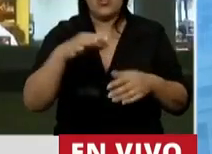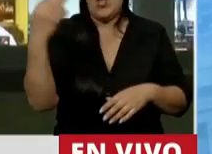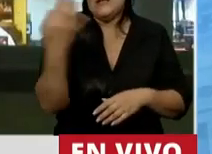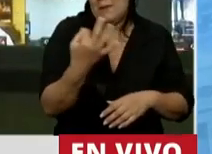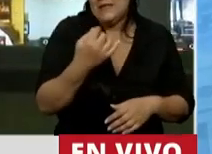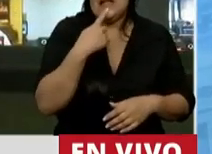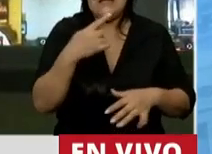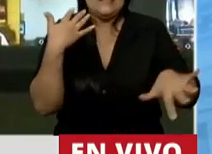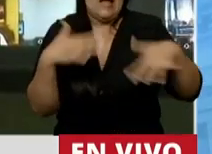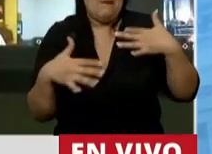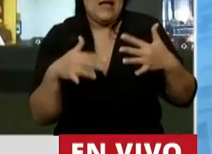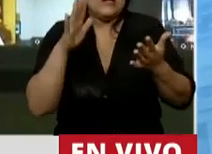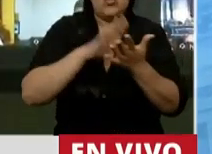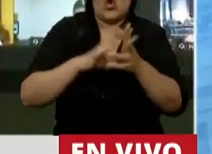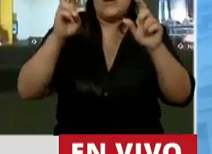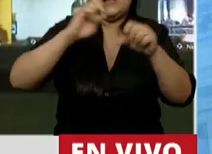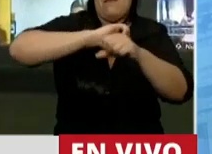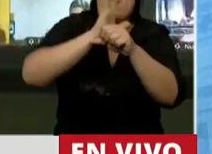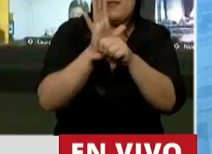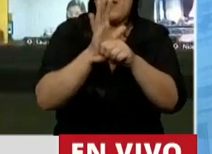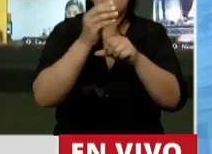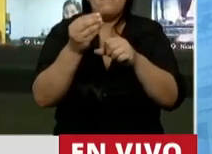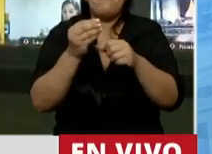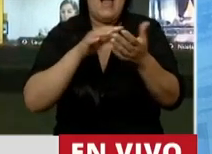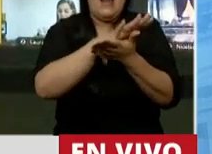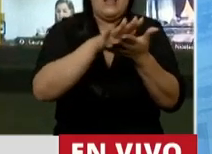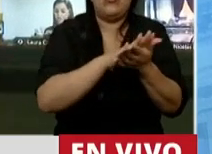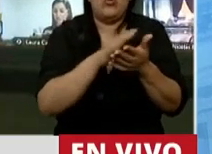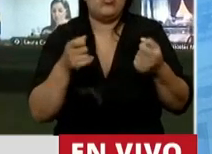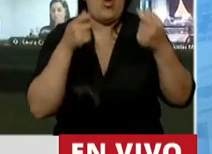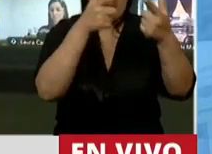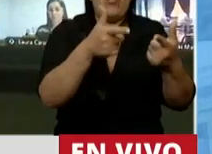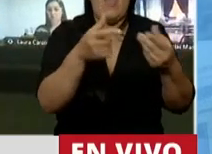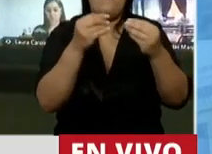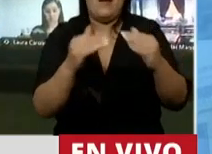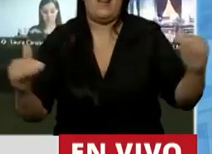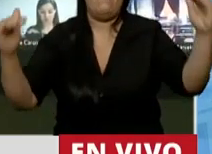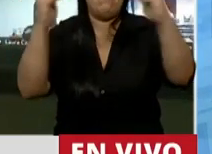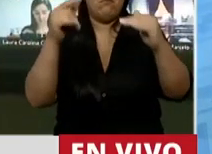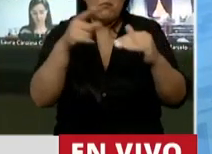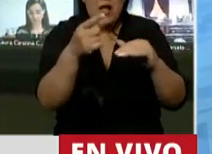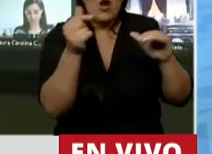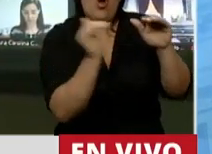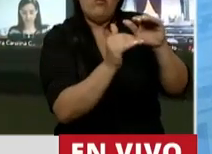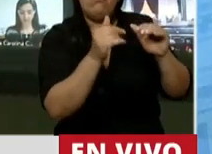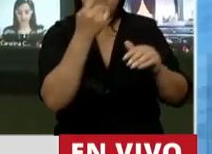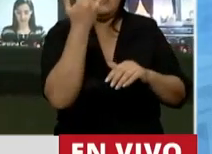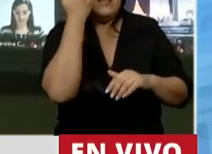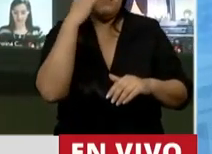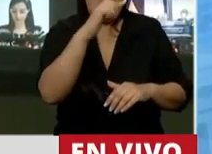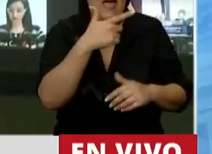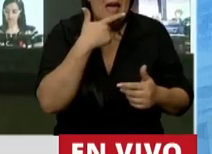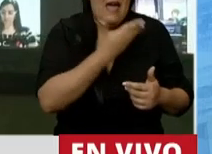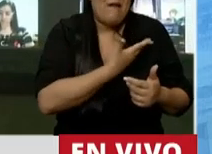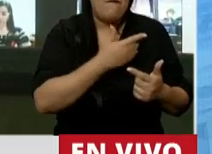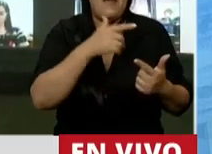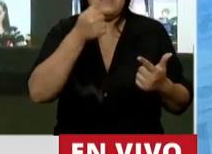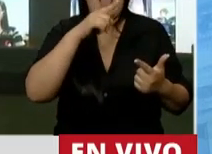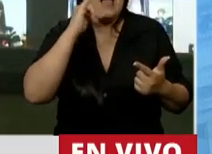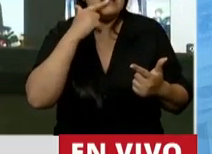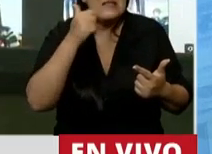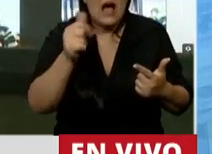excepcional, de emergencia, en el marco de una pandemia, destinado a corregir inequidades y morigerar la pobreza, afecta más fondos a YPF y a IEASA que al